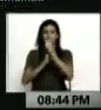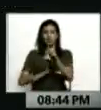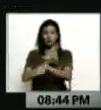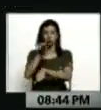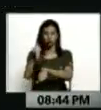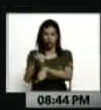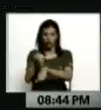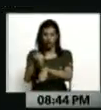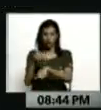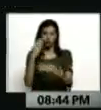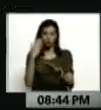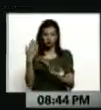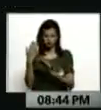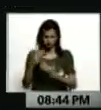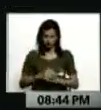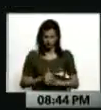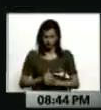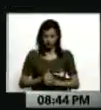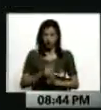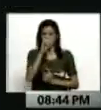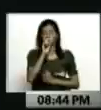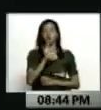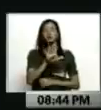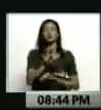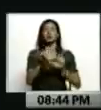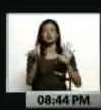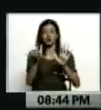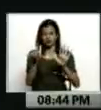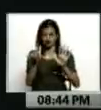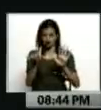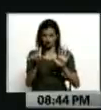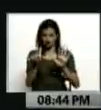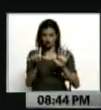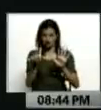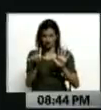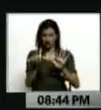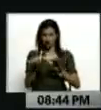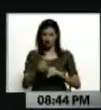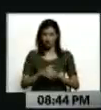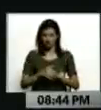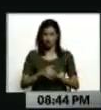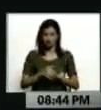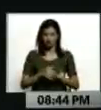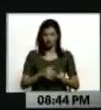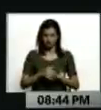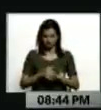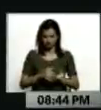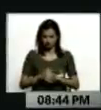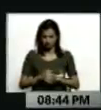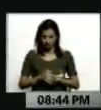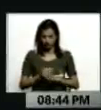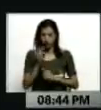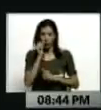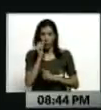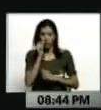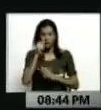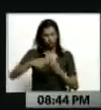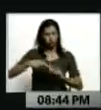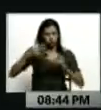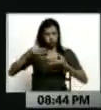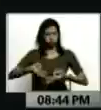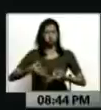asesinado el líder nacionalista congoles Patricio lumumba 56 años Patricio lumumba